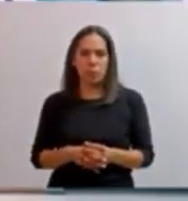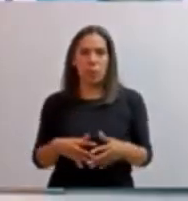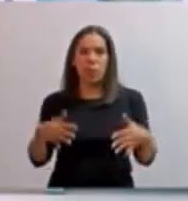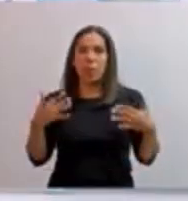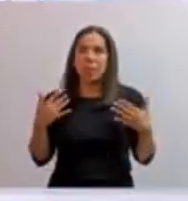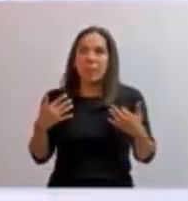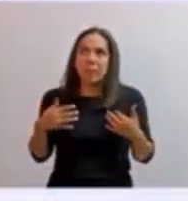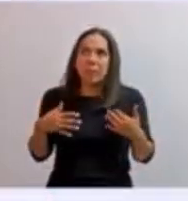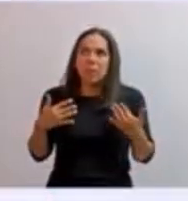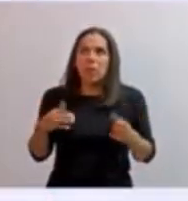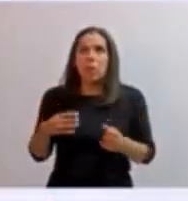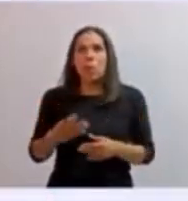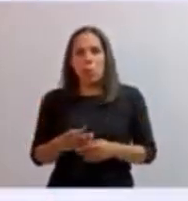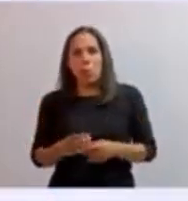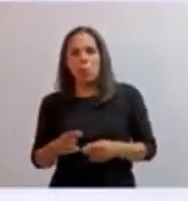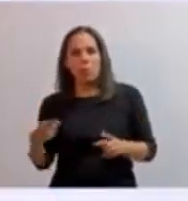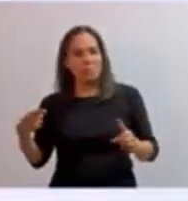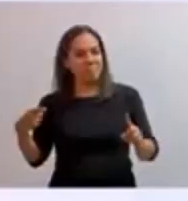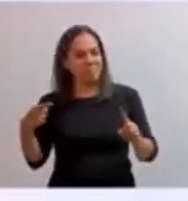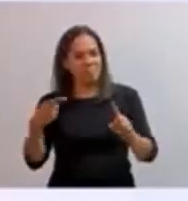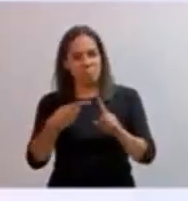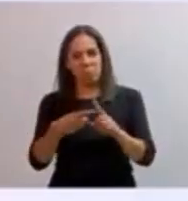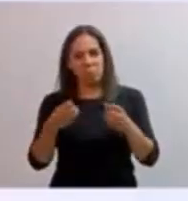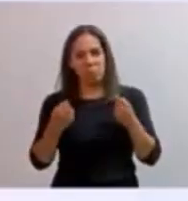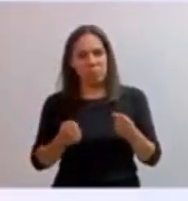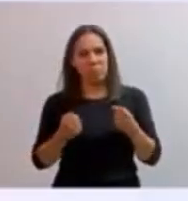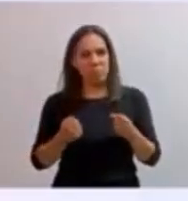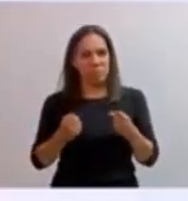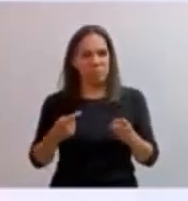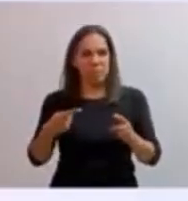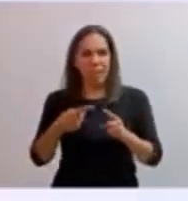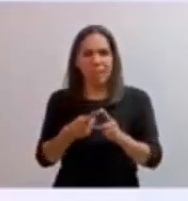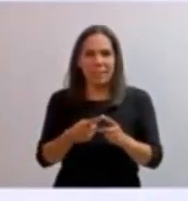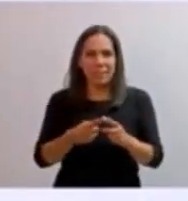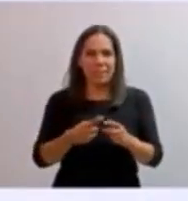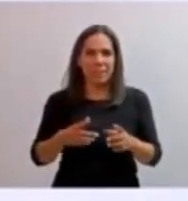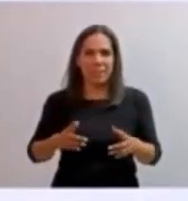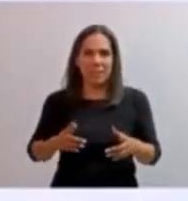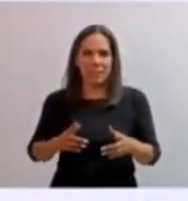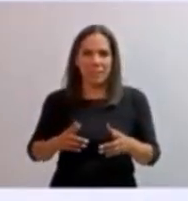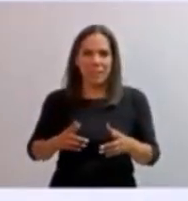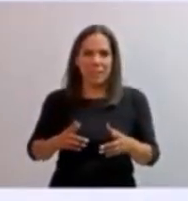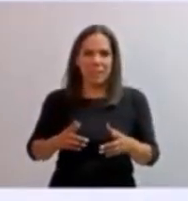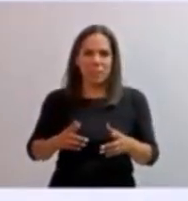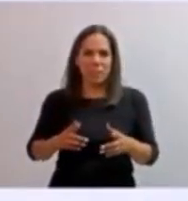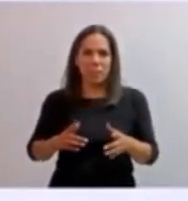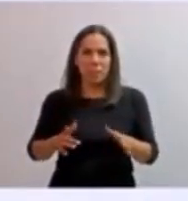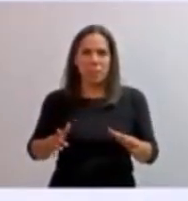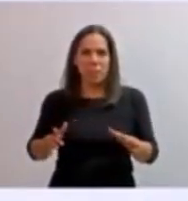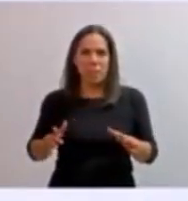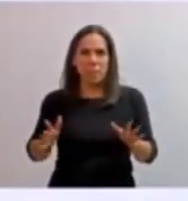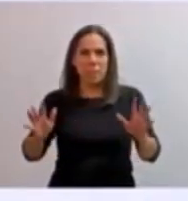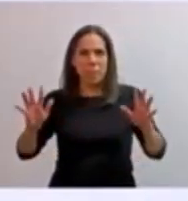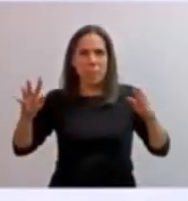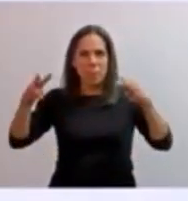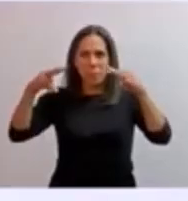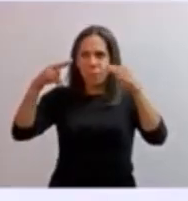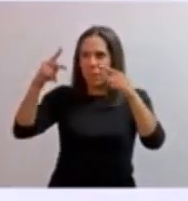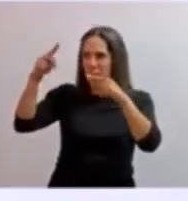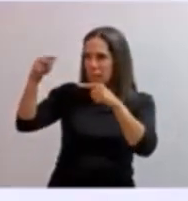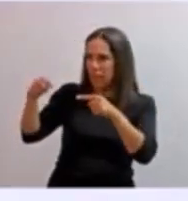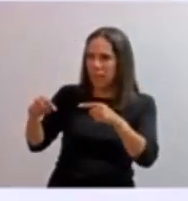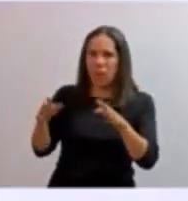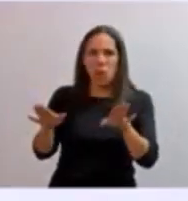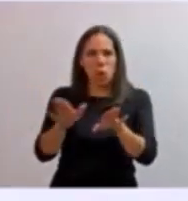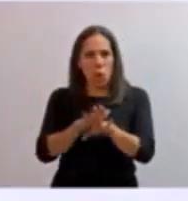de los grandes retos es transitar de esa visión que se tiene de una